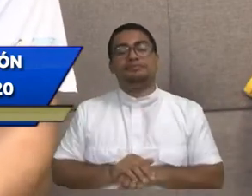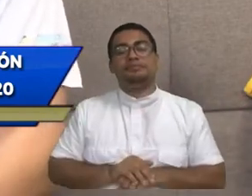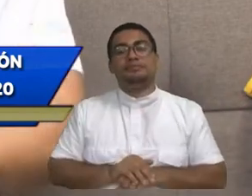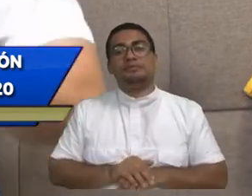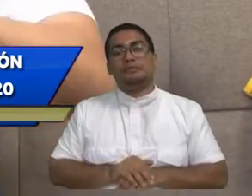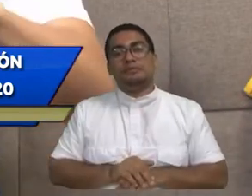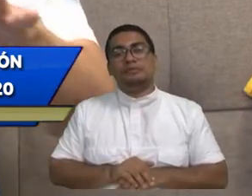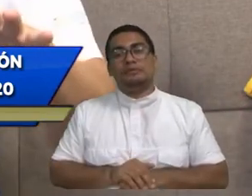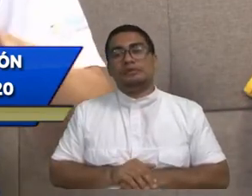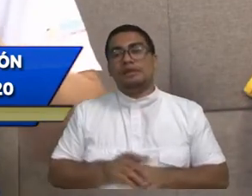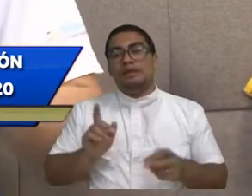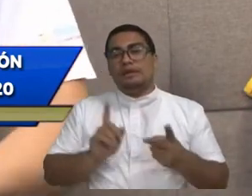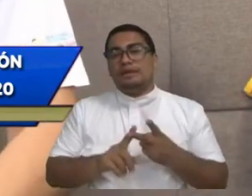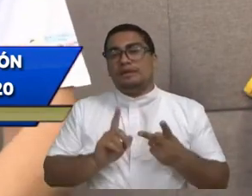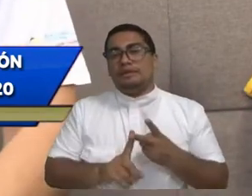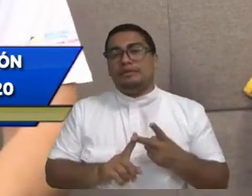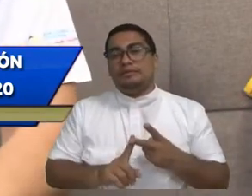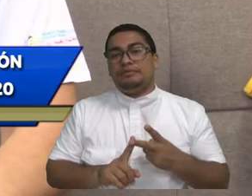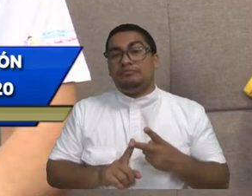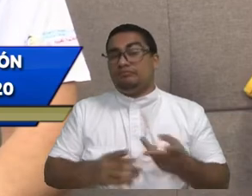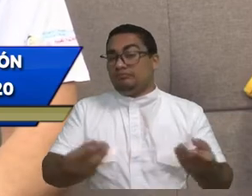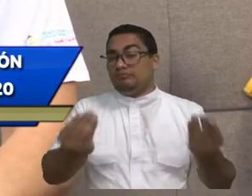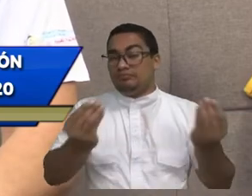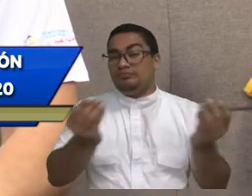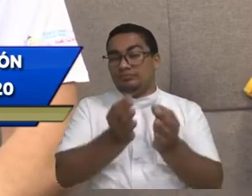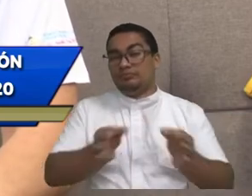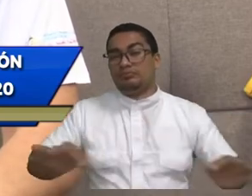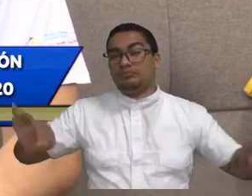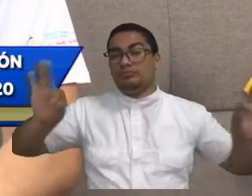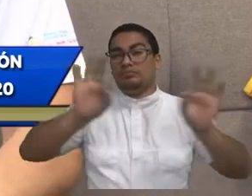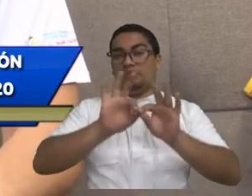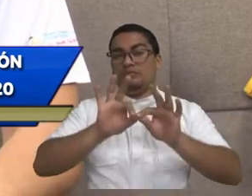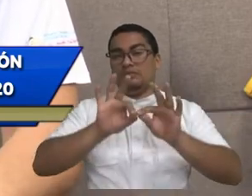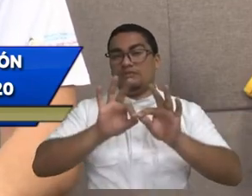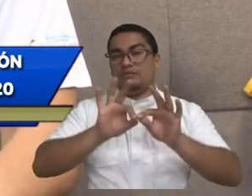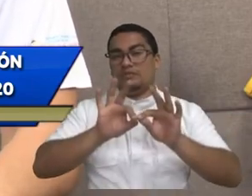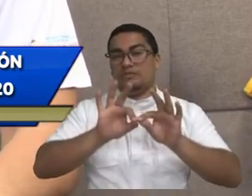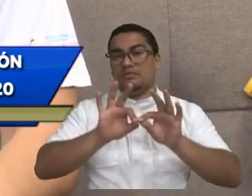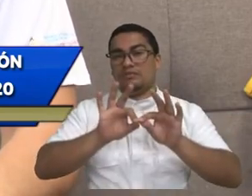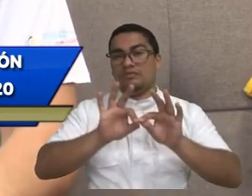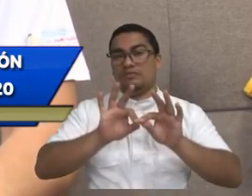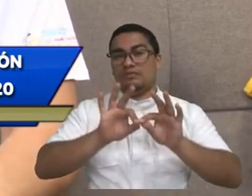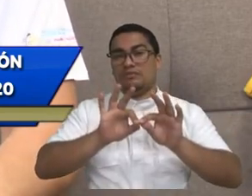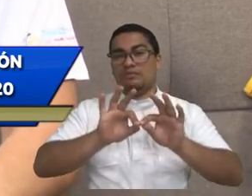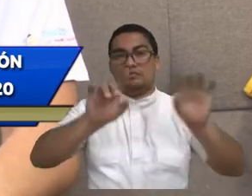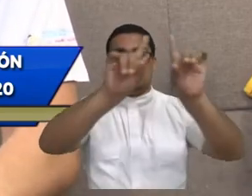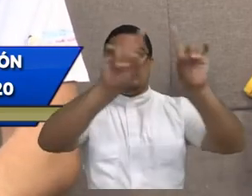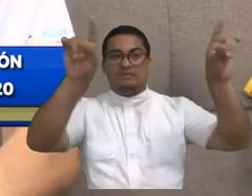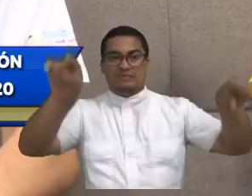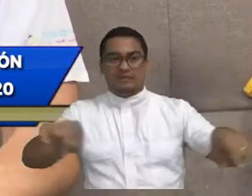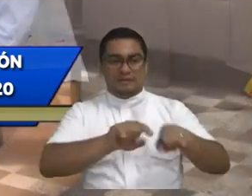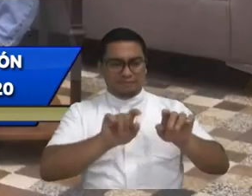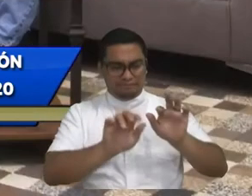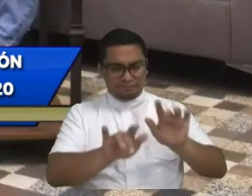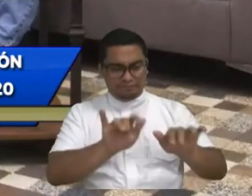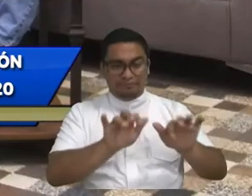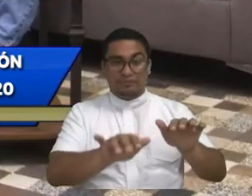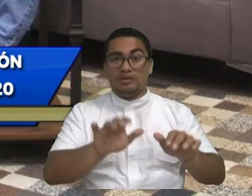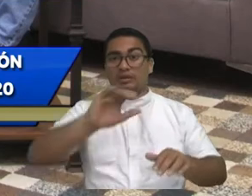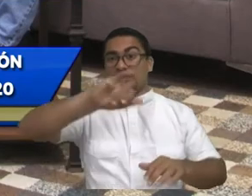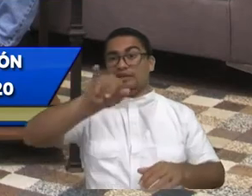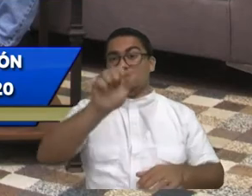una plataforma muy relevante que es la plataforma a catón nicaragua que